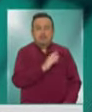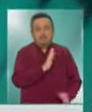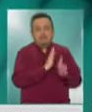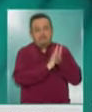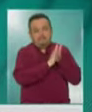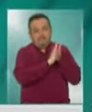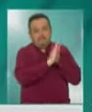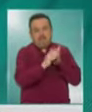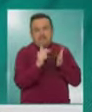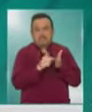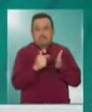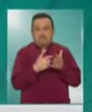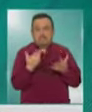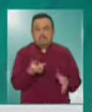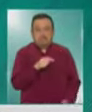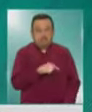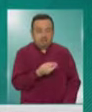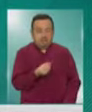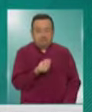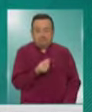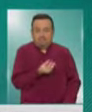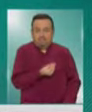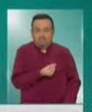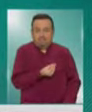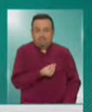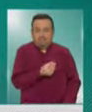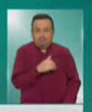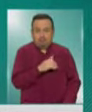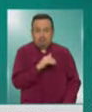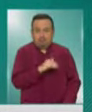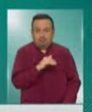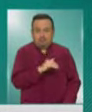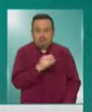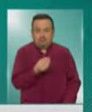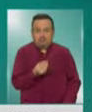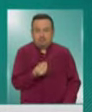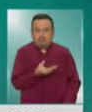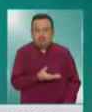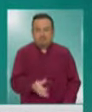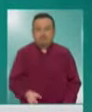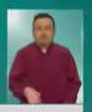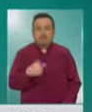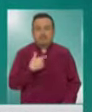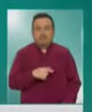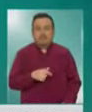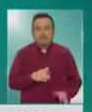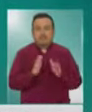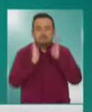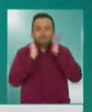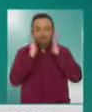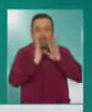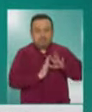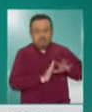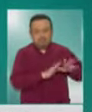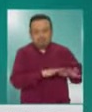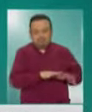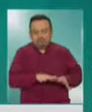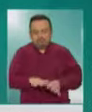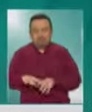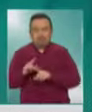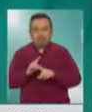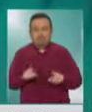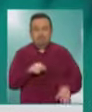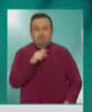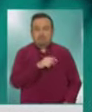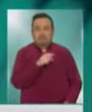pared, esto ya está blando, esto que está acá ya está blando, pusimos toalla para que no se siga mojando,